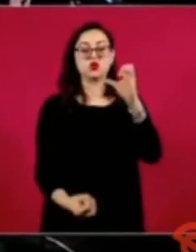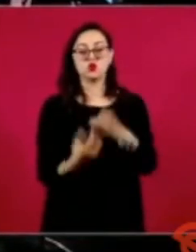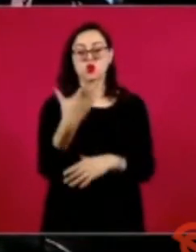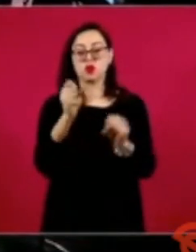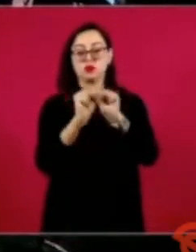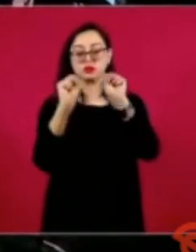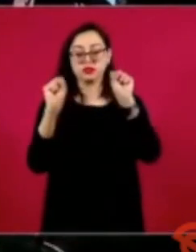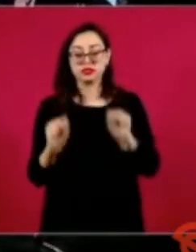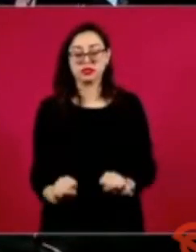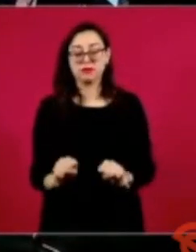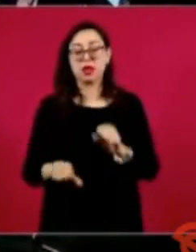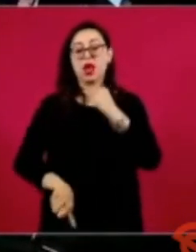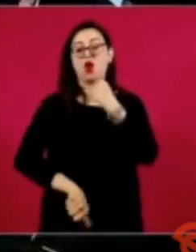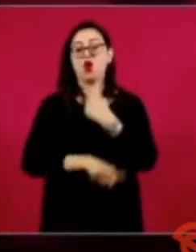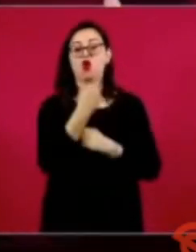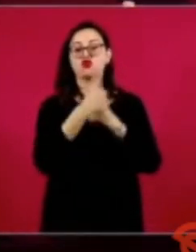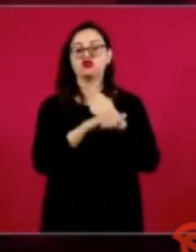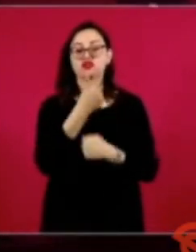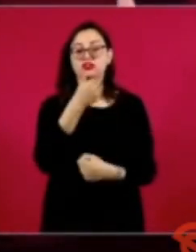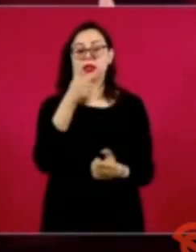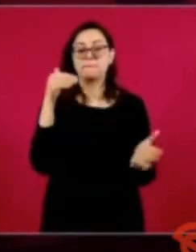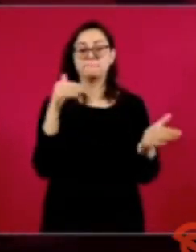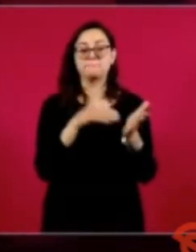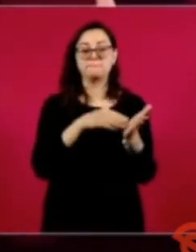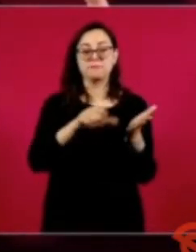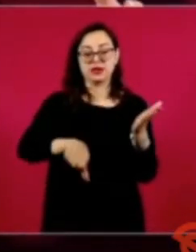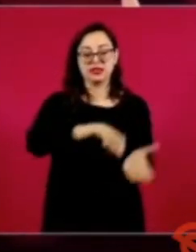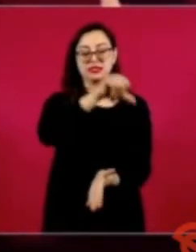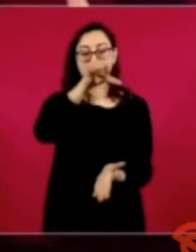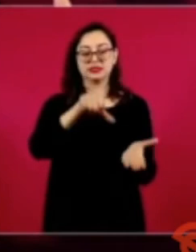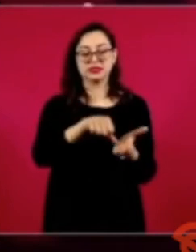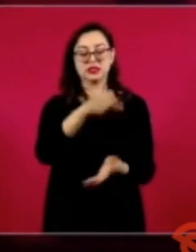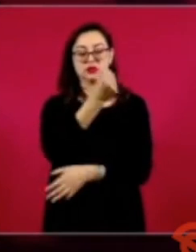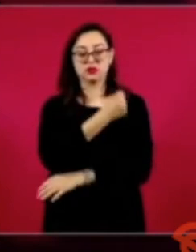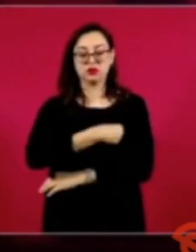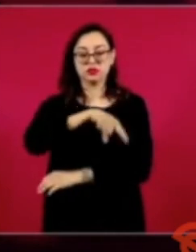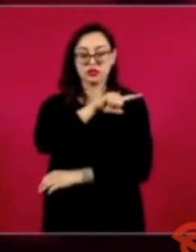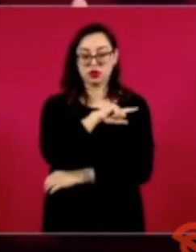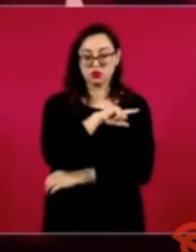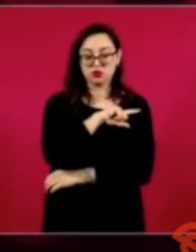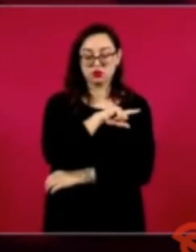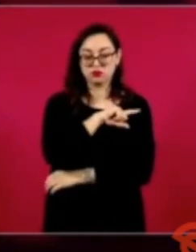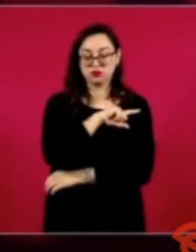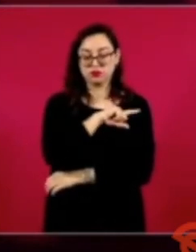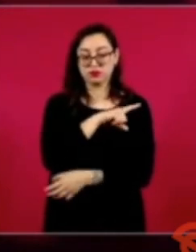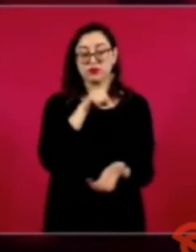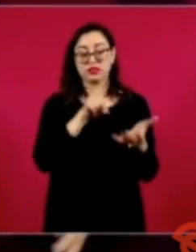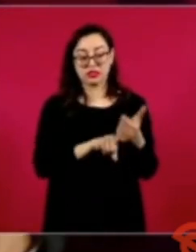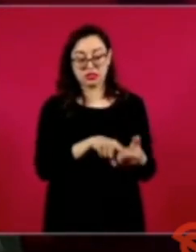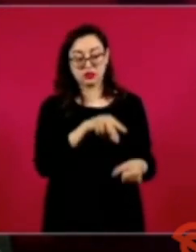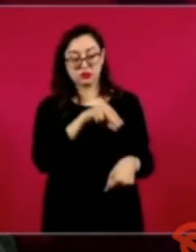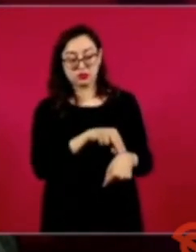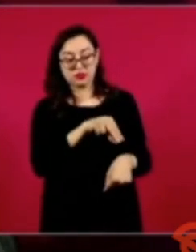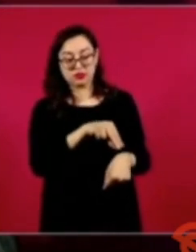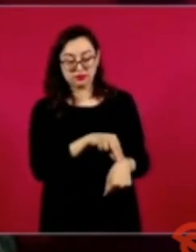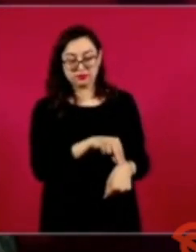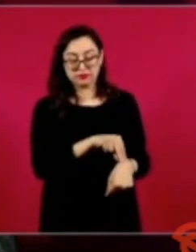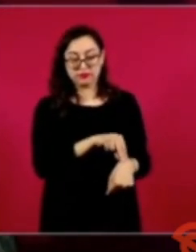11,000 centros de salud en todo el país, 11,000, con médicos